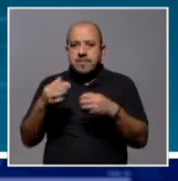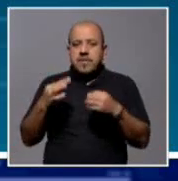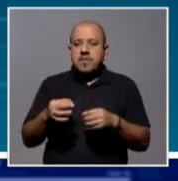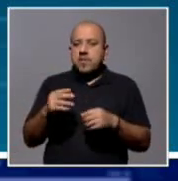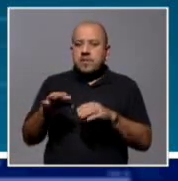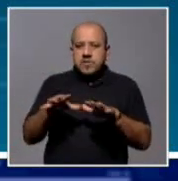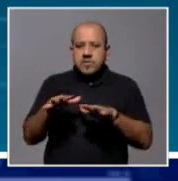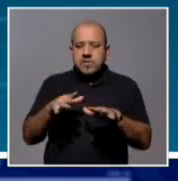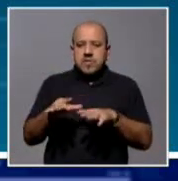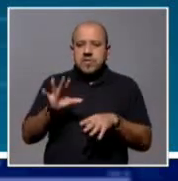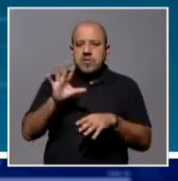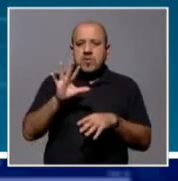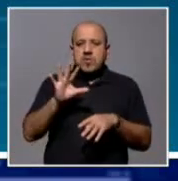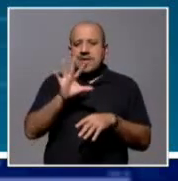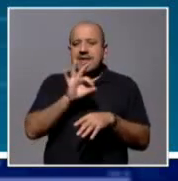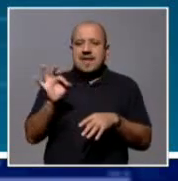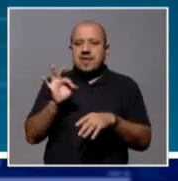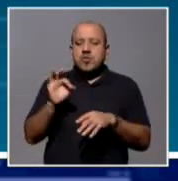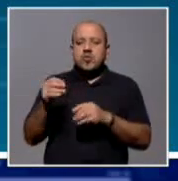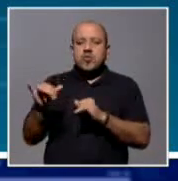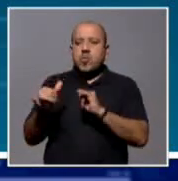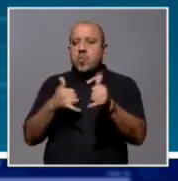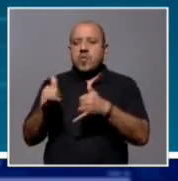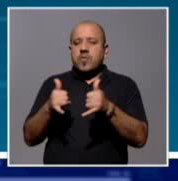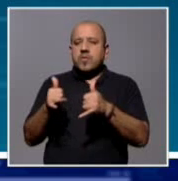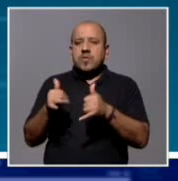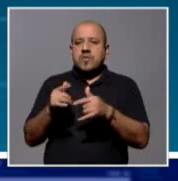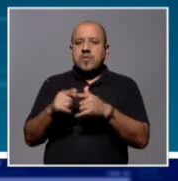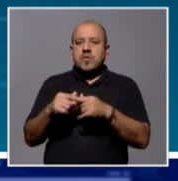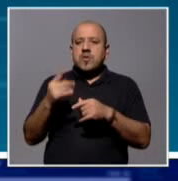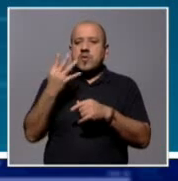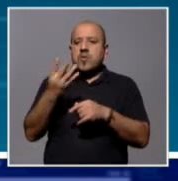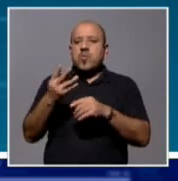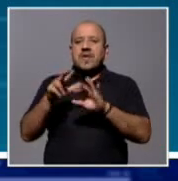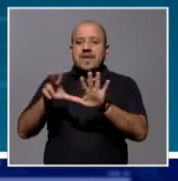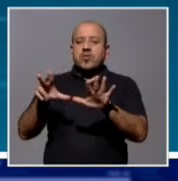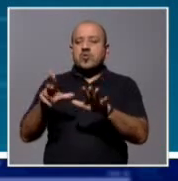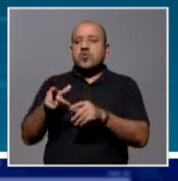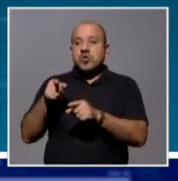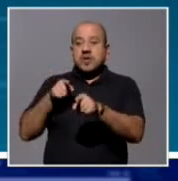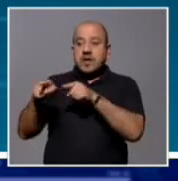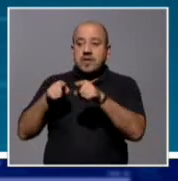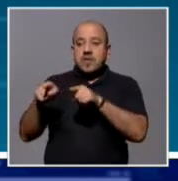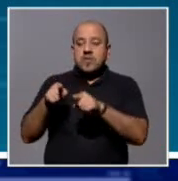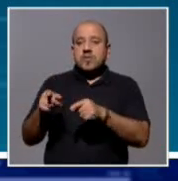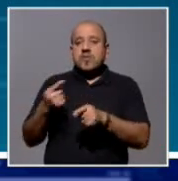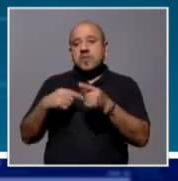somos alrededor de 500 jugadores, alrededor de 48 entrenadores, entonces es una